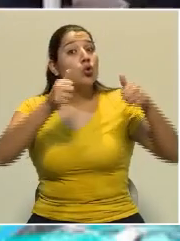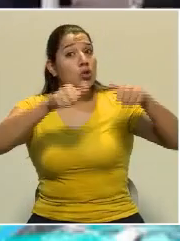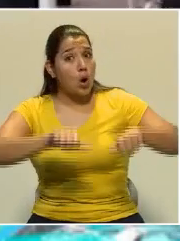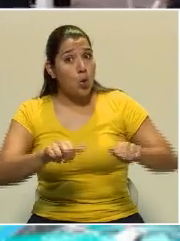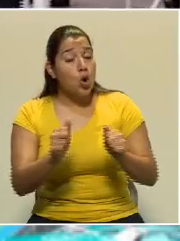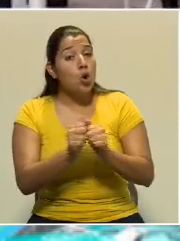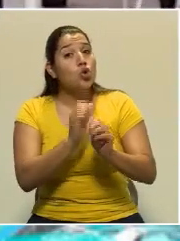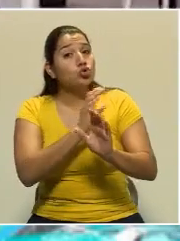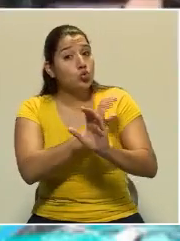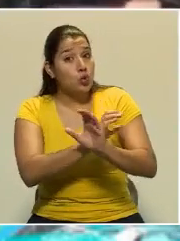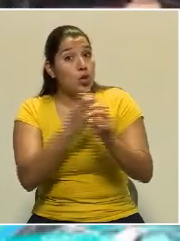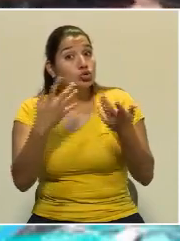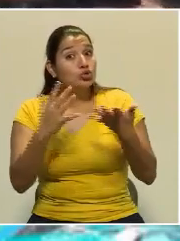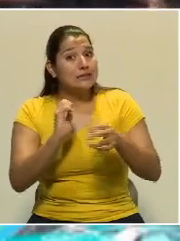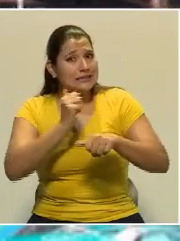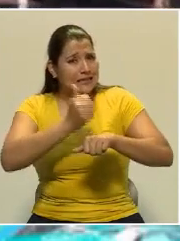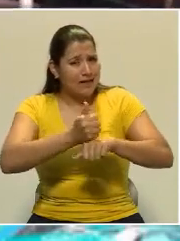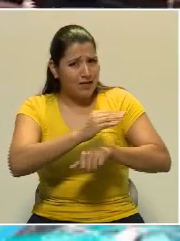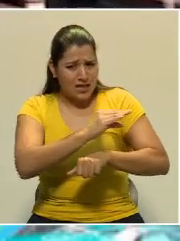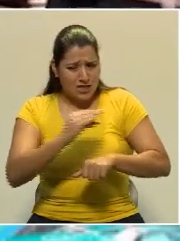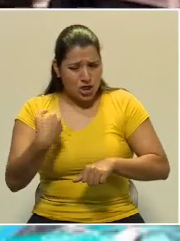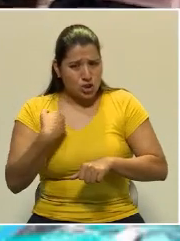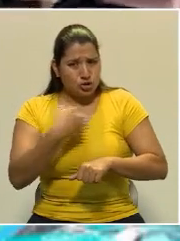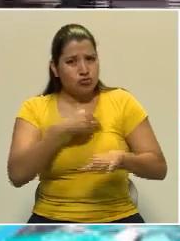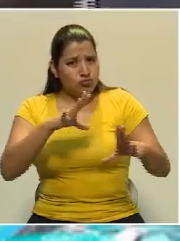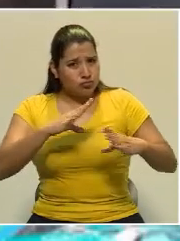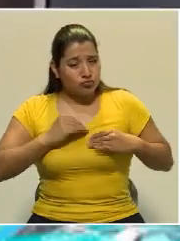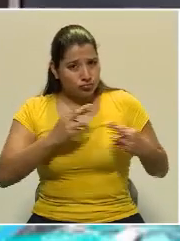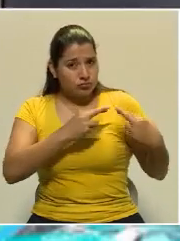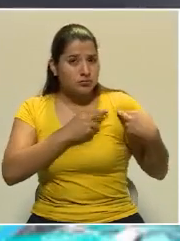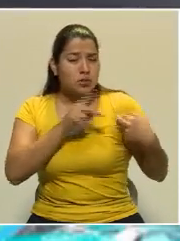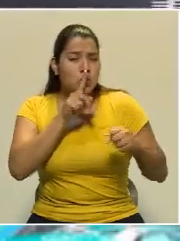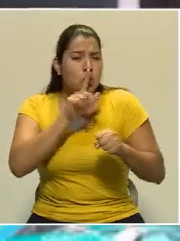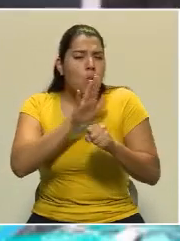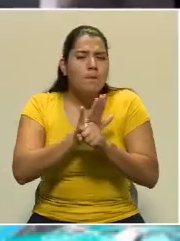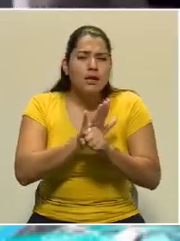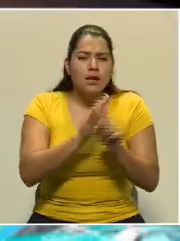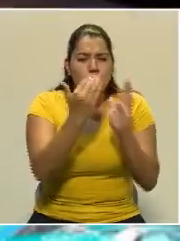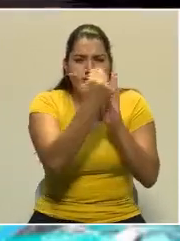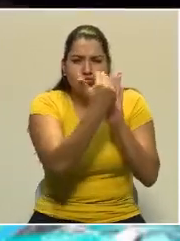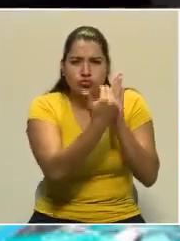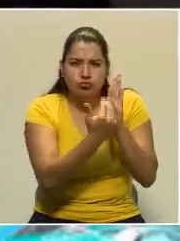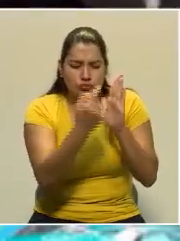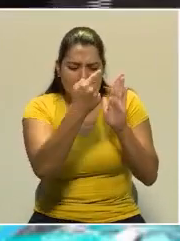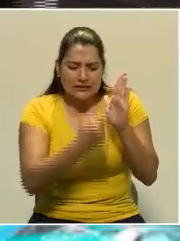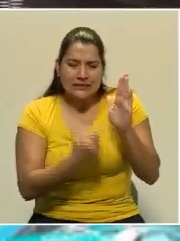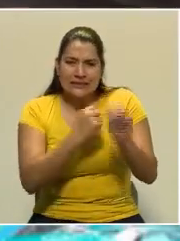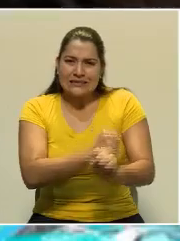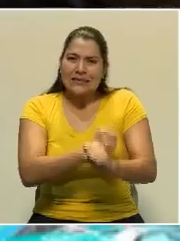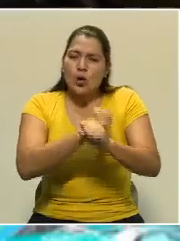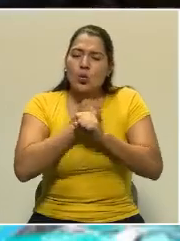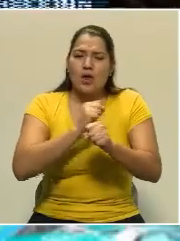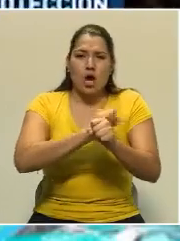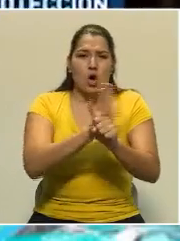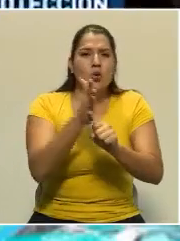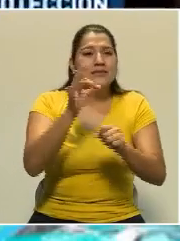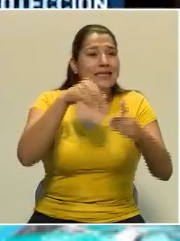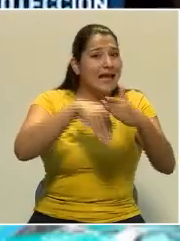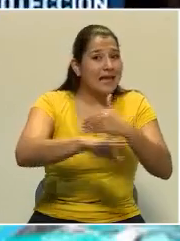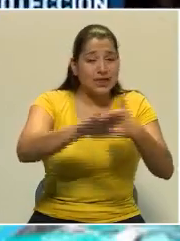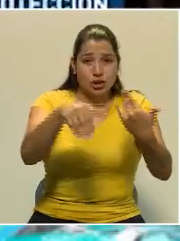nos responsabilizamos a cumplir los protocolos de seguridad COVID-19 en todos los diferentes